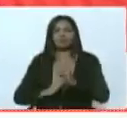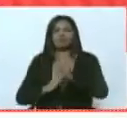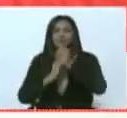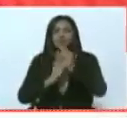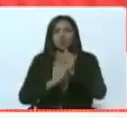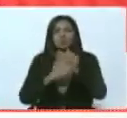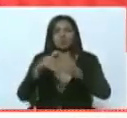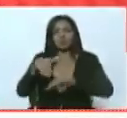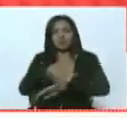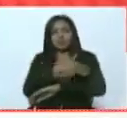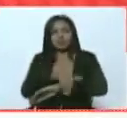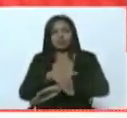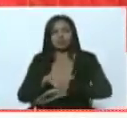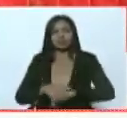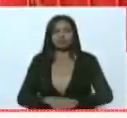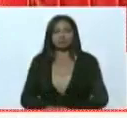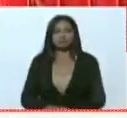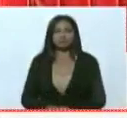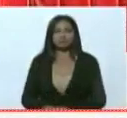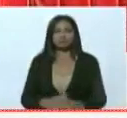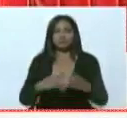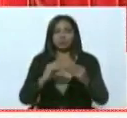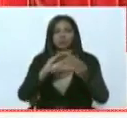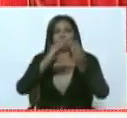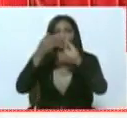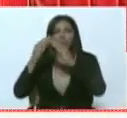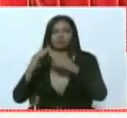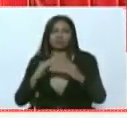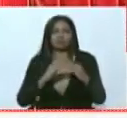calle, por comunidad,